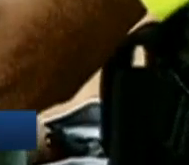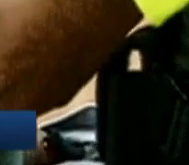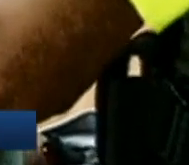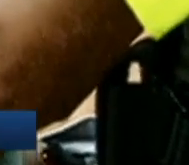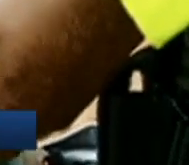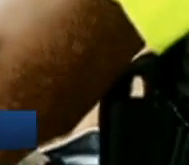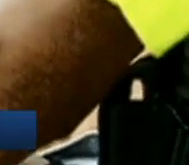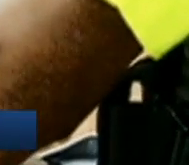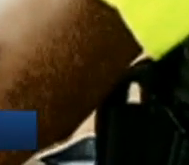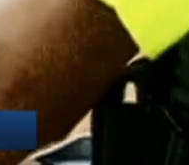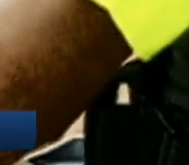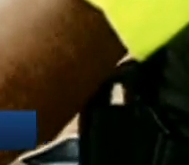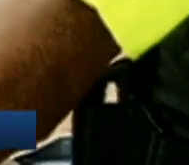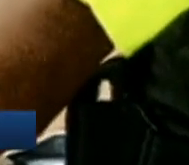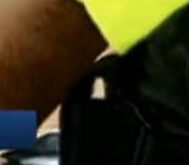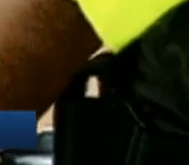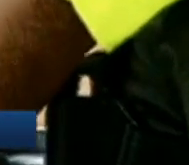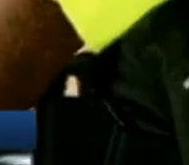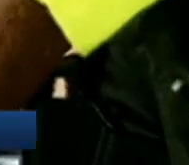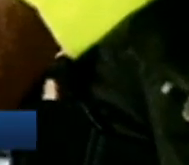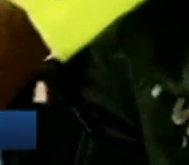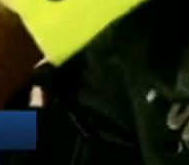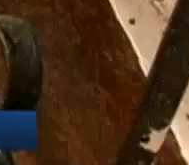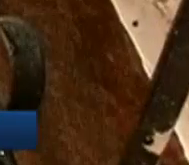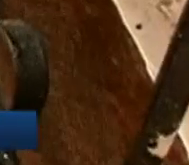Delincuente robó en un cangrejal.